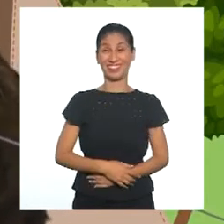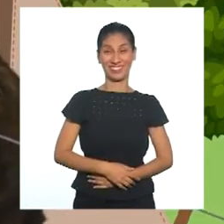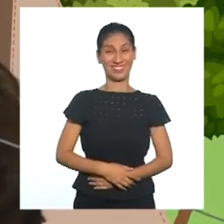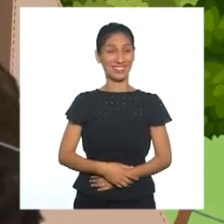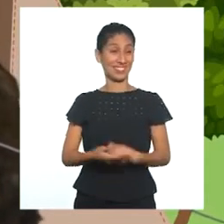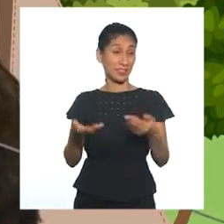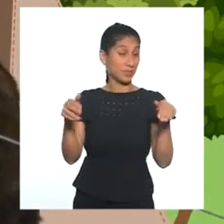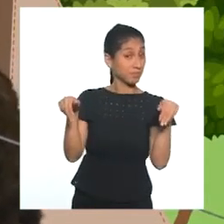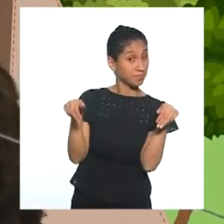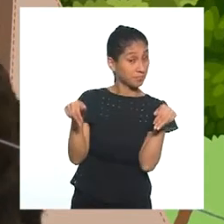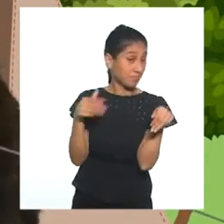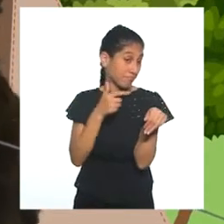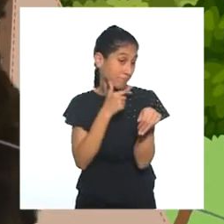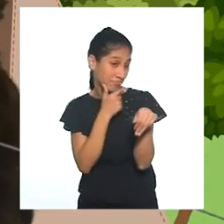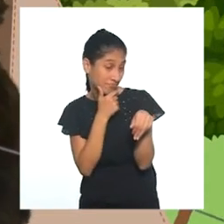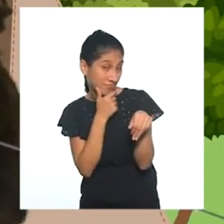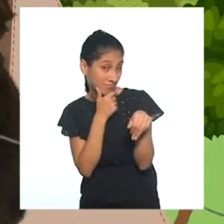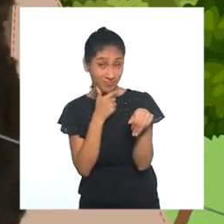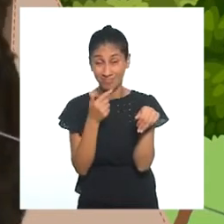ustedes.